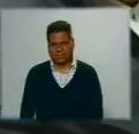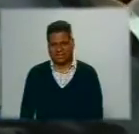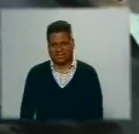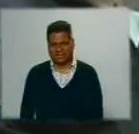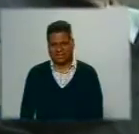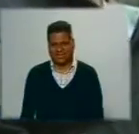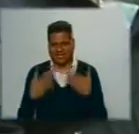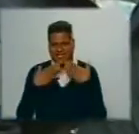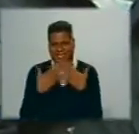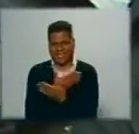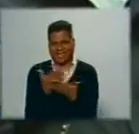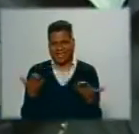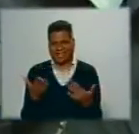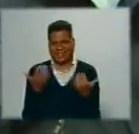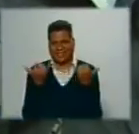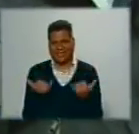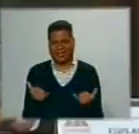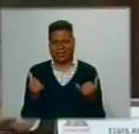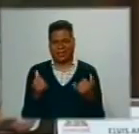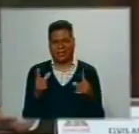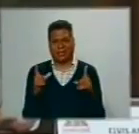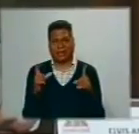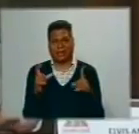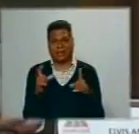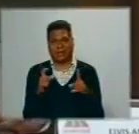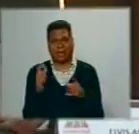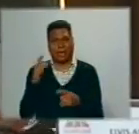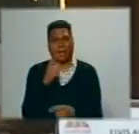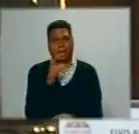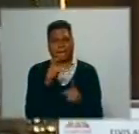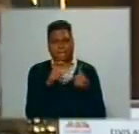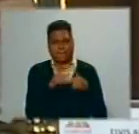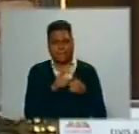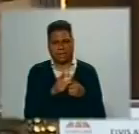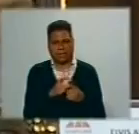Muchas gracias. Tiene la palabra Elinor Cecín.